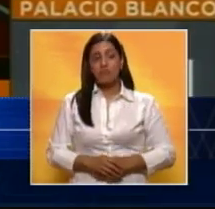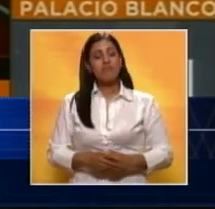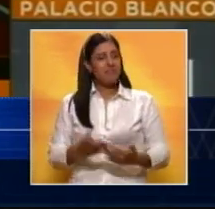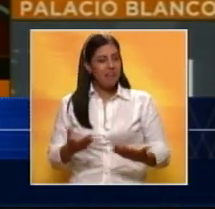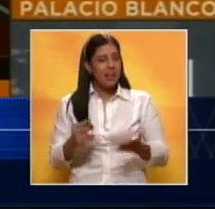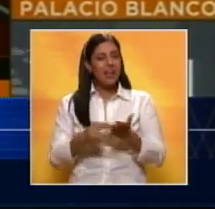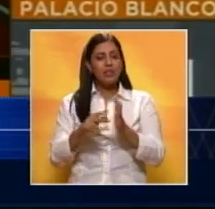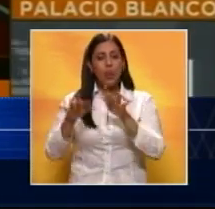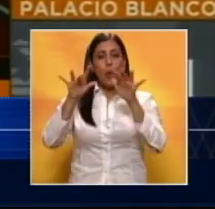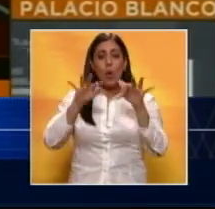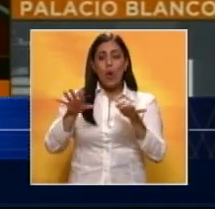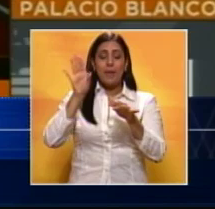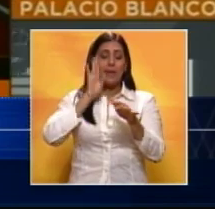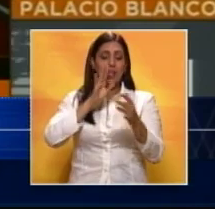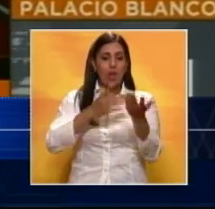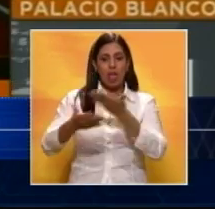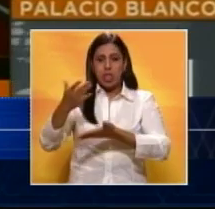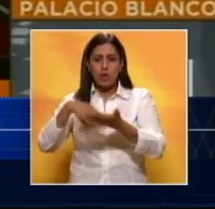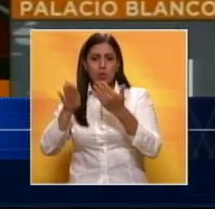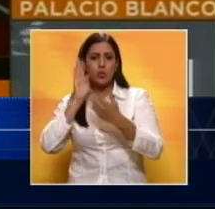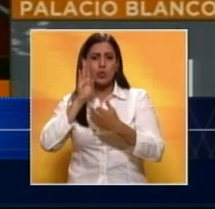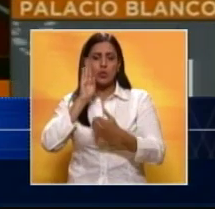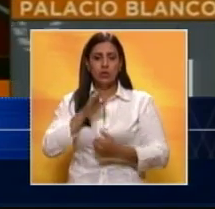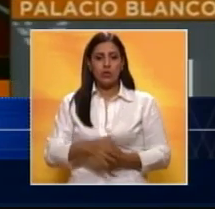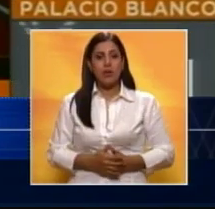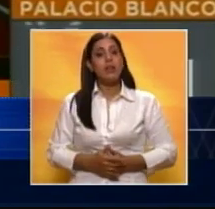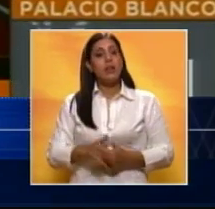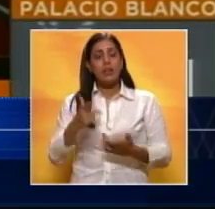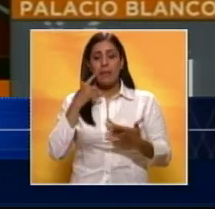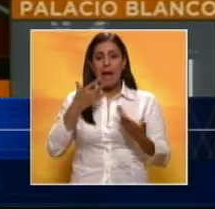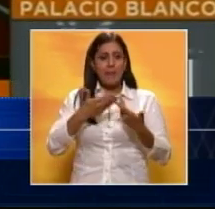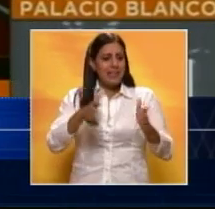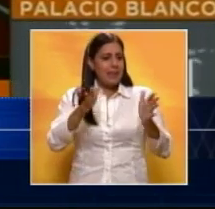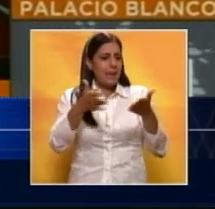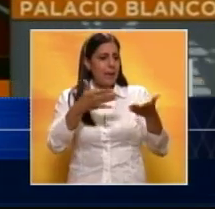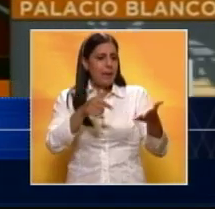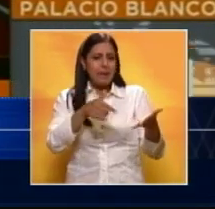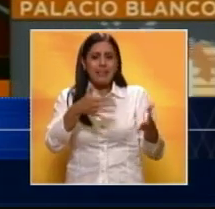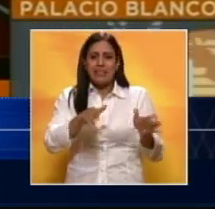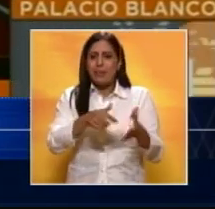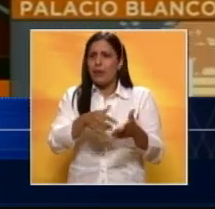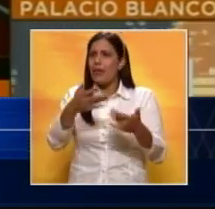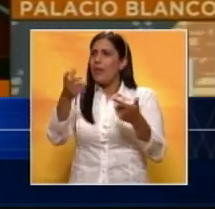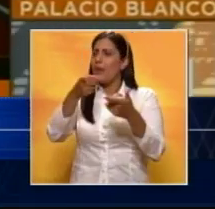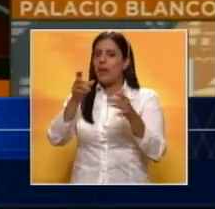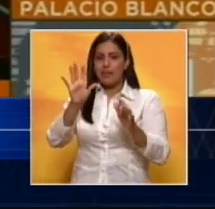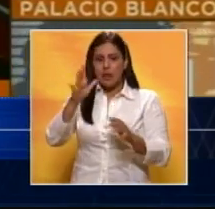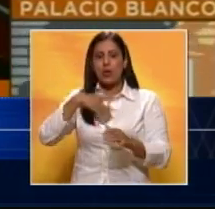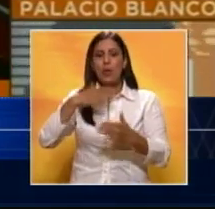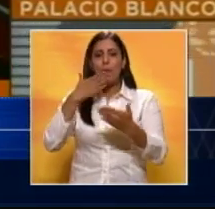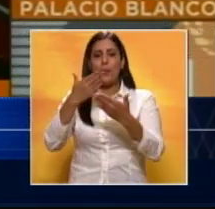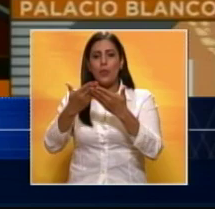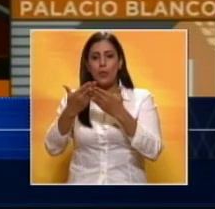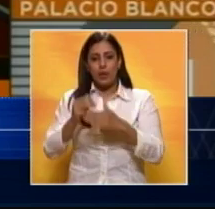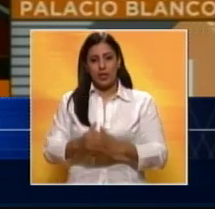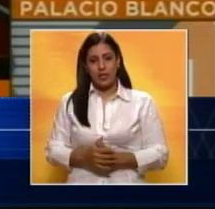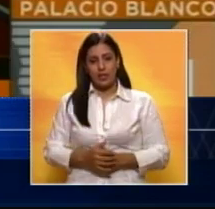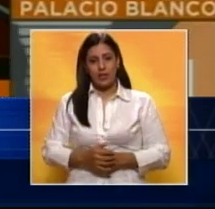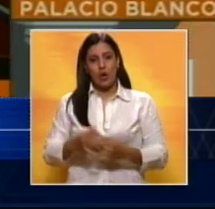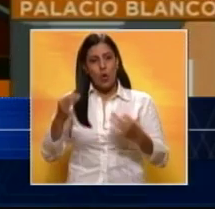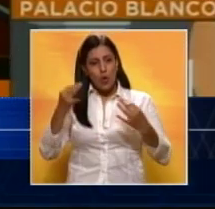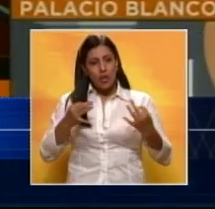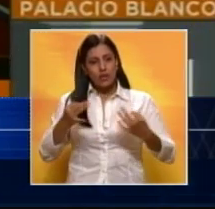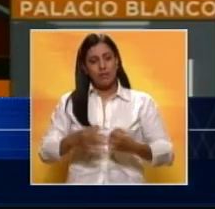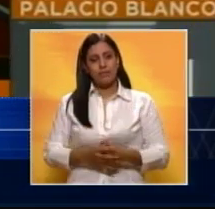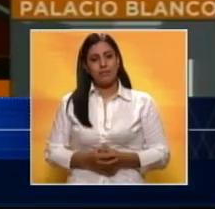es decir, la manipulación de la verdad. Luego dijo, se me perdió el acta que anda por ahí, ya la voy a presentar como